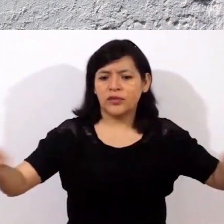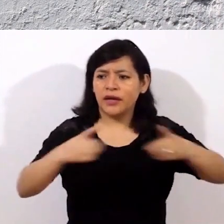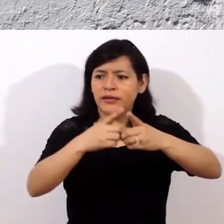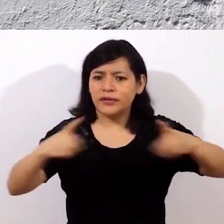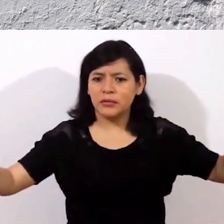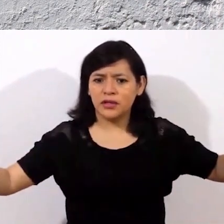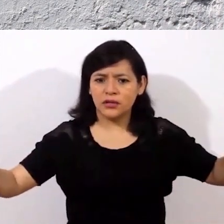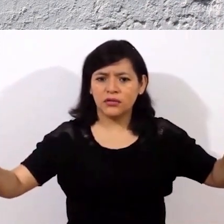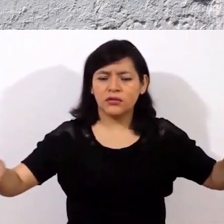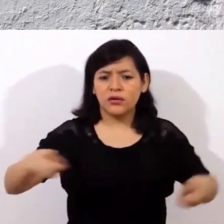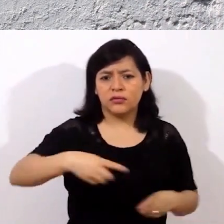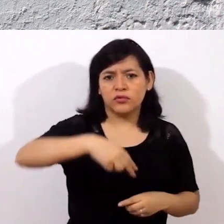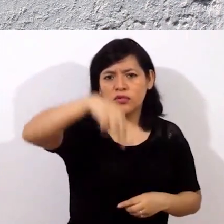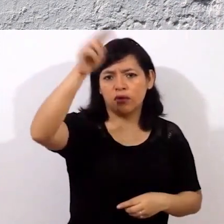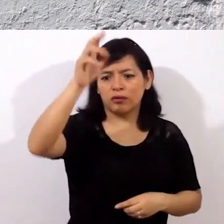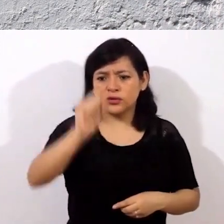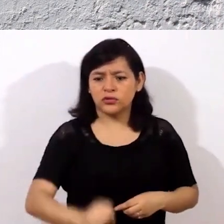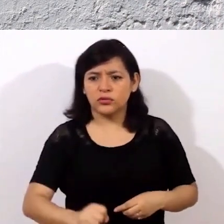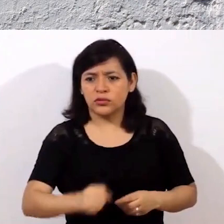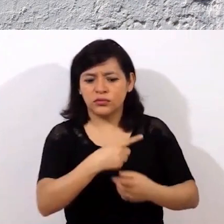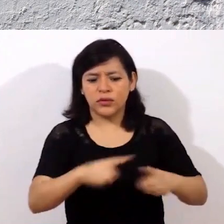mal, desobedeciendo y desobedeciendo.